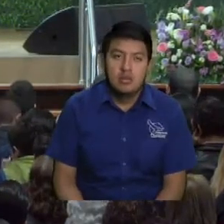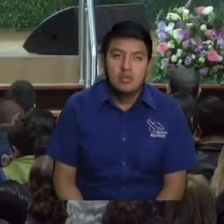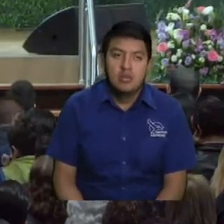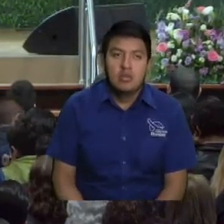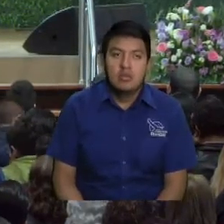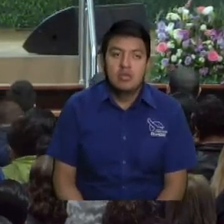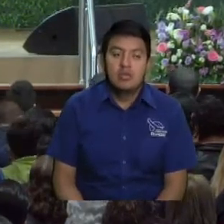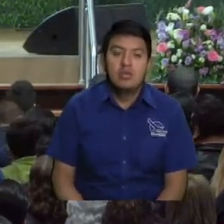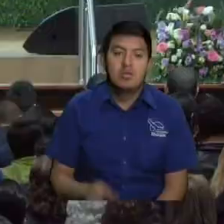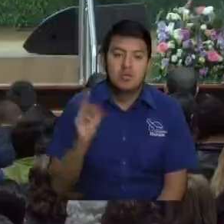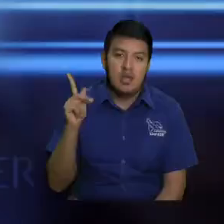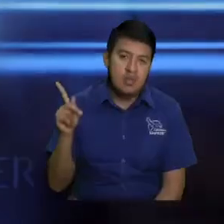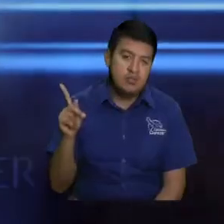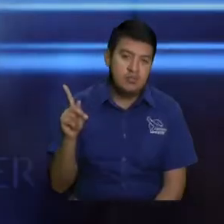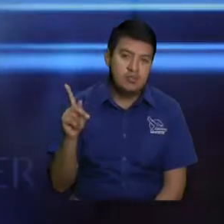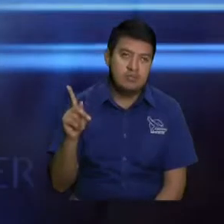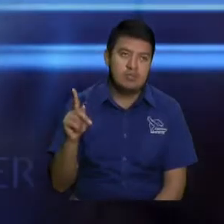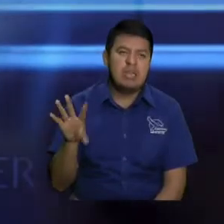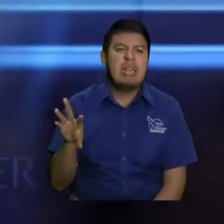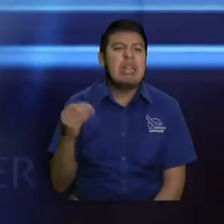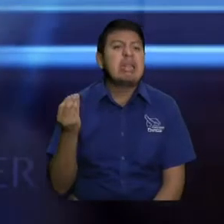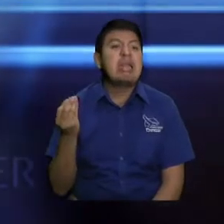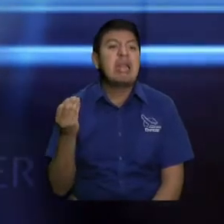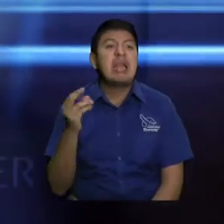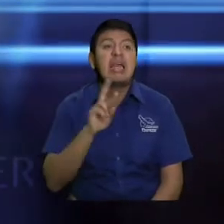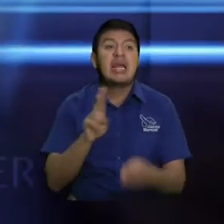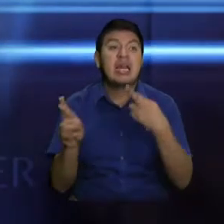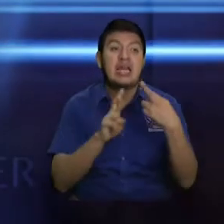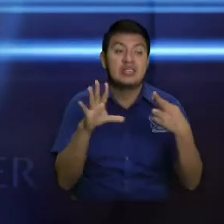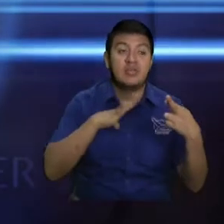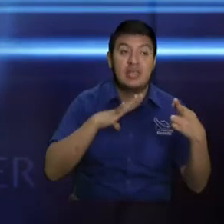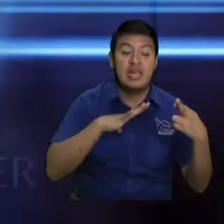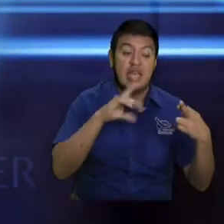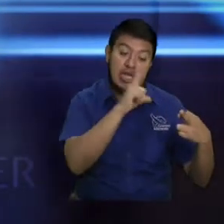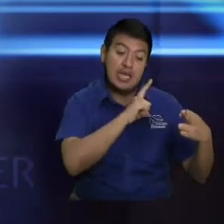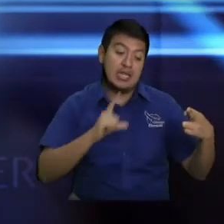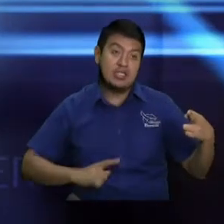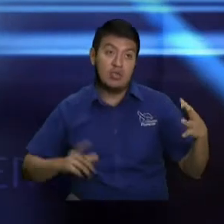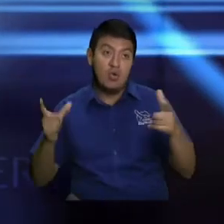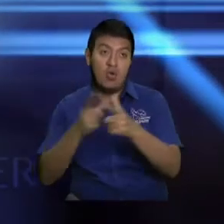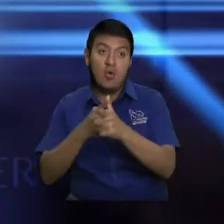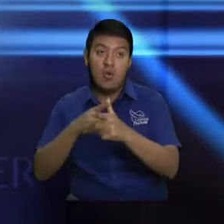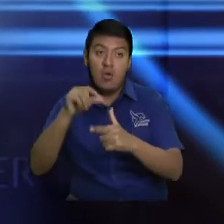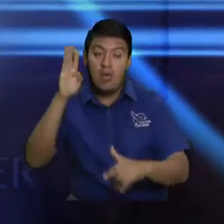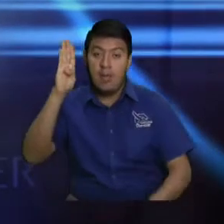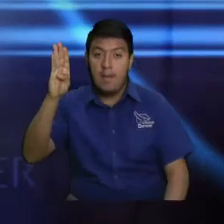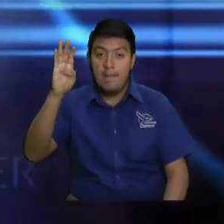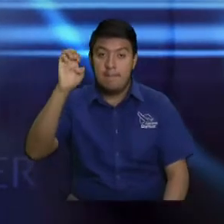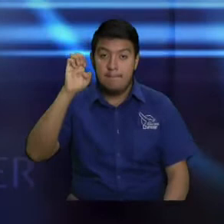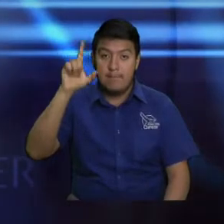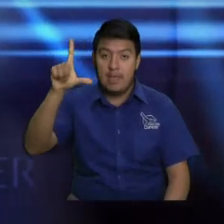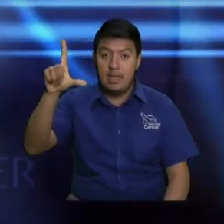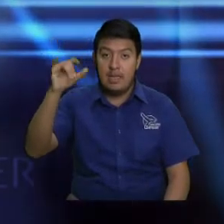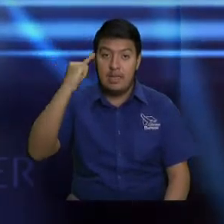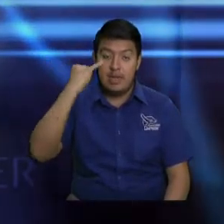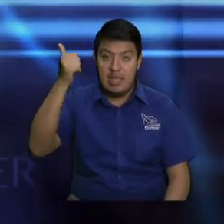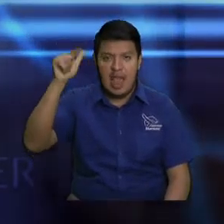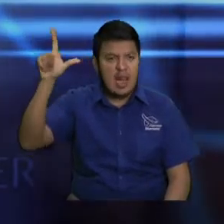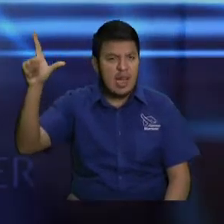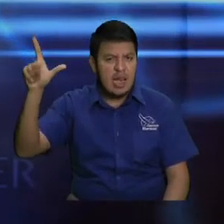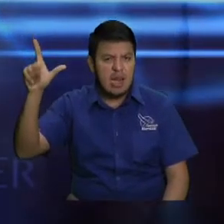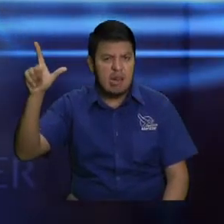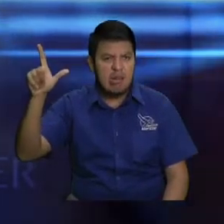Ok. ¿Qué armonía tiene Cristo con Belial? Belial es indigno, ya hemos platicado